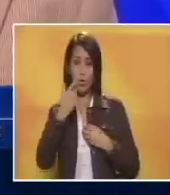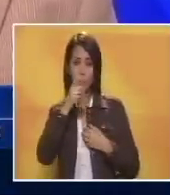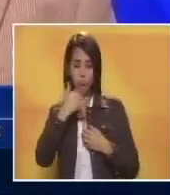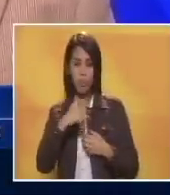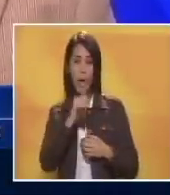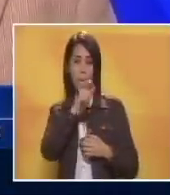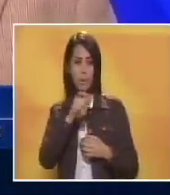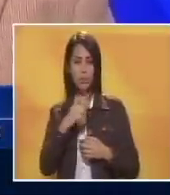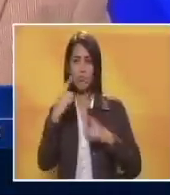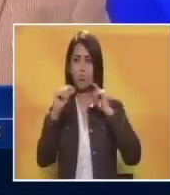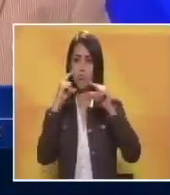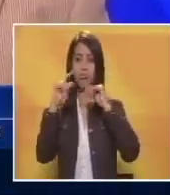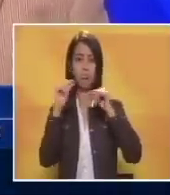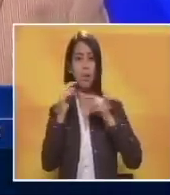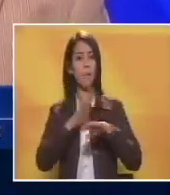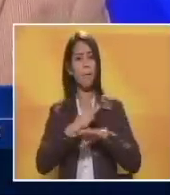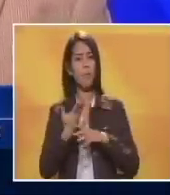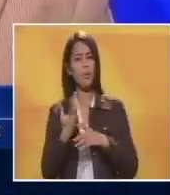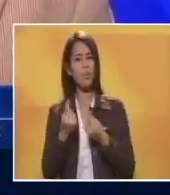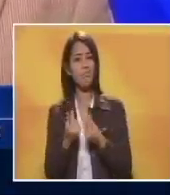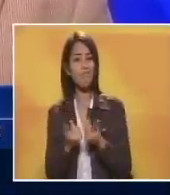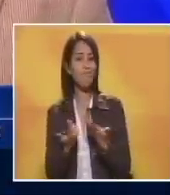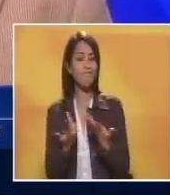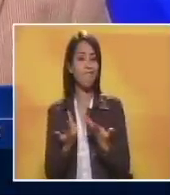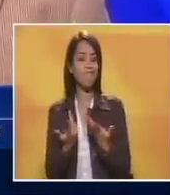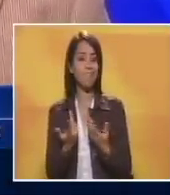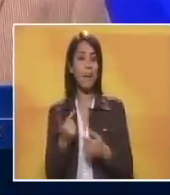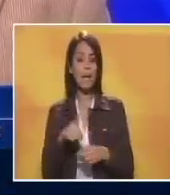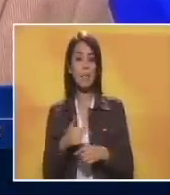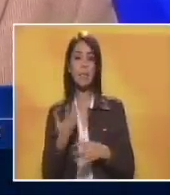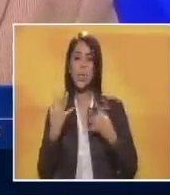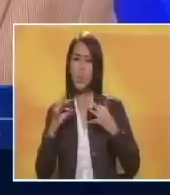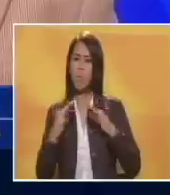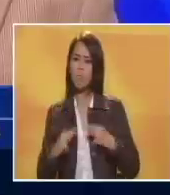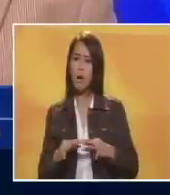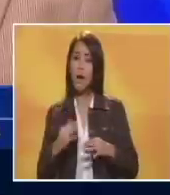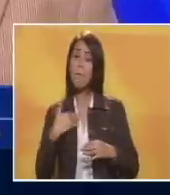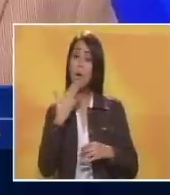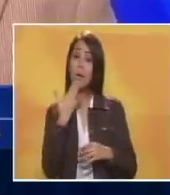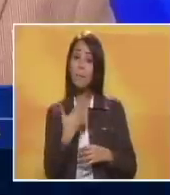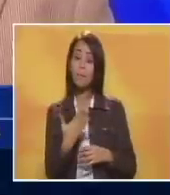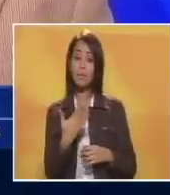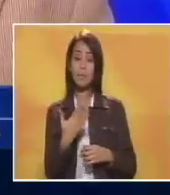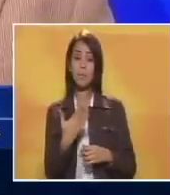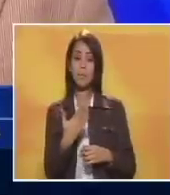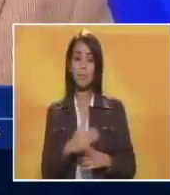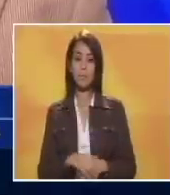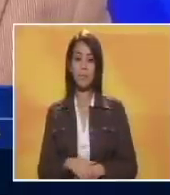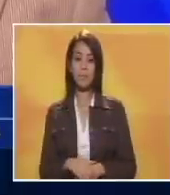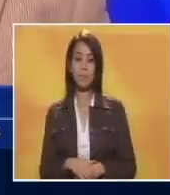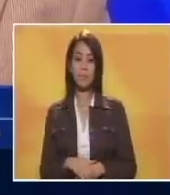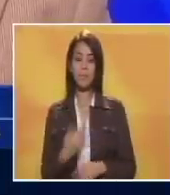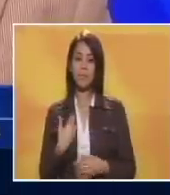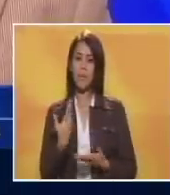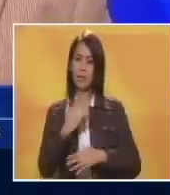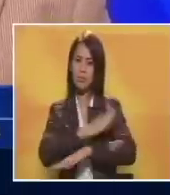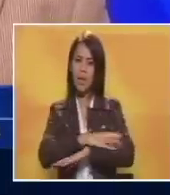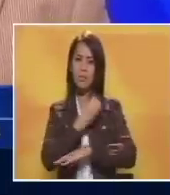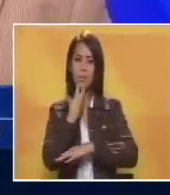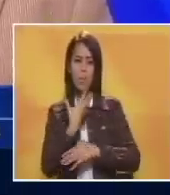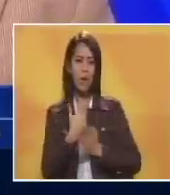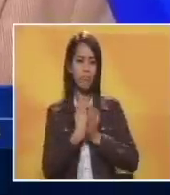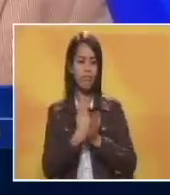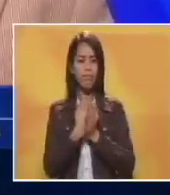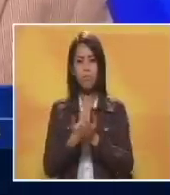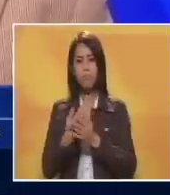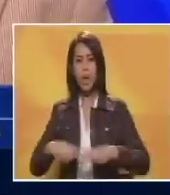razones económicas que están saliendo fuera de nuestra frontera y eso es natural. Nosotros lo que sí le deseamos es que reciban un trato